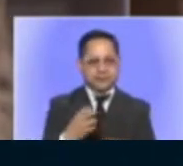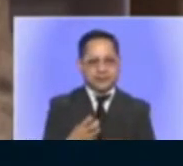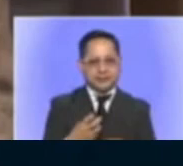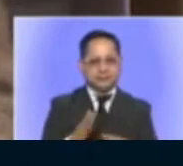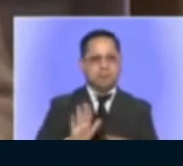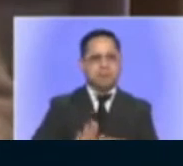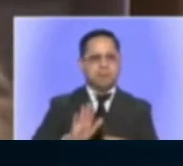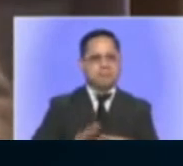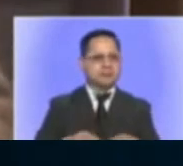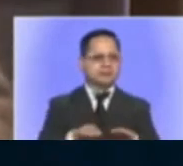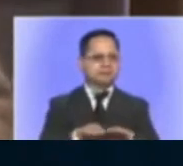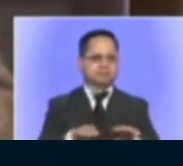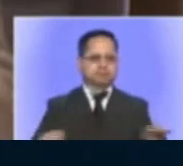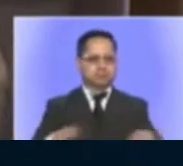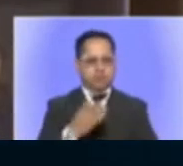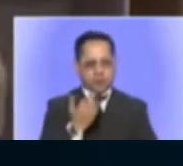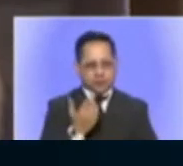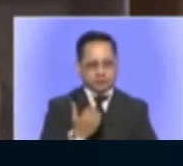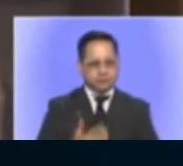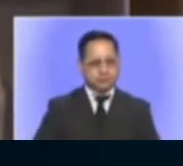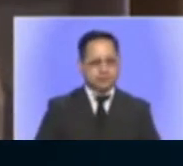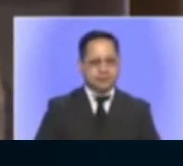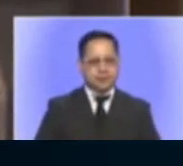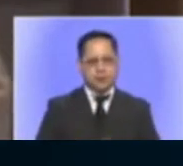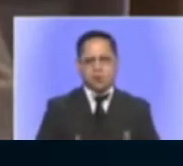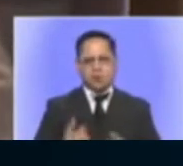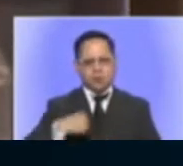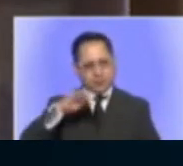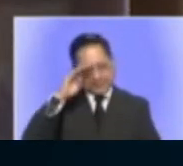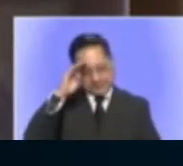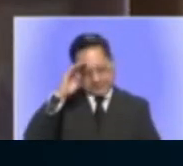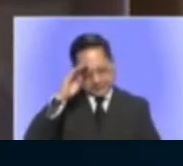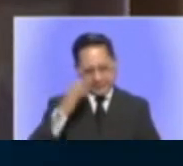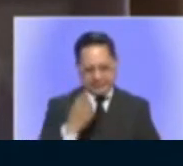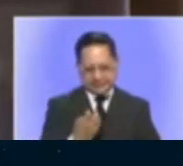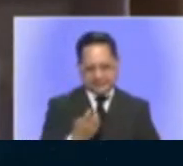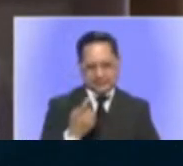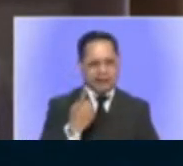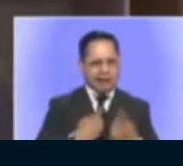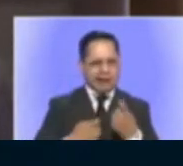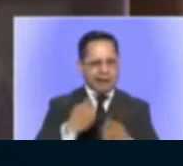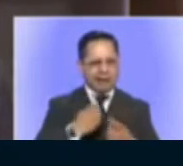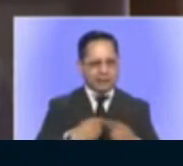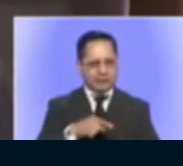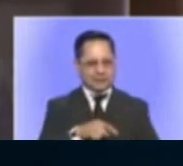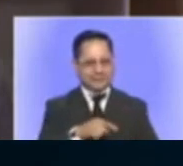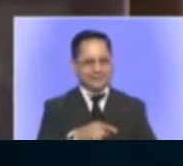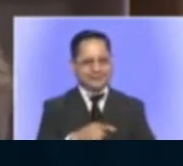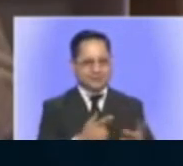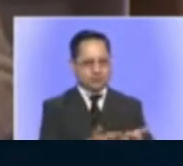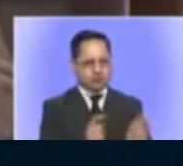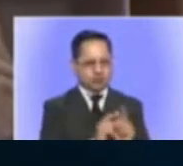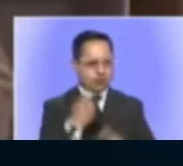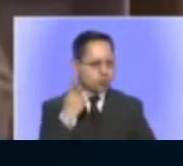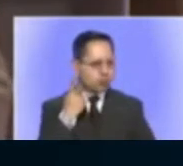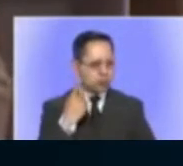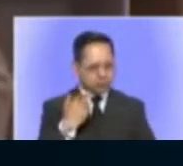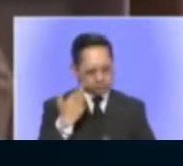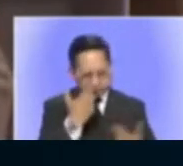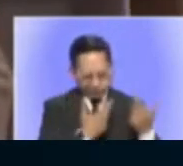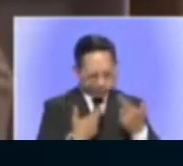la equidad en la contienda estimo que contrario a lo que alega el partido actor del análisis